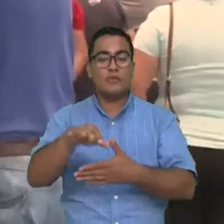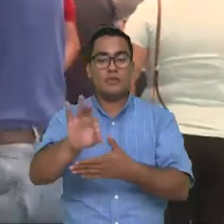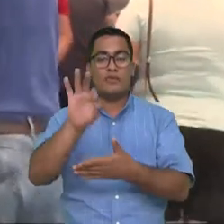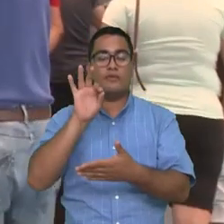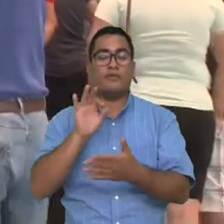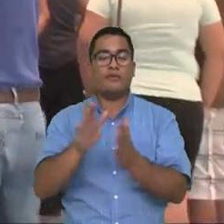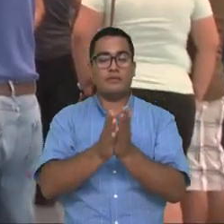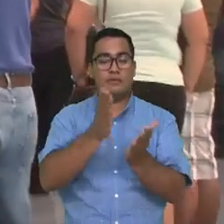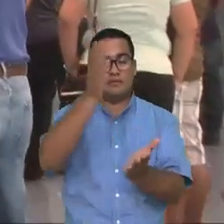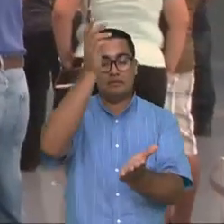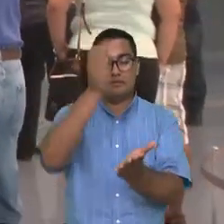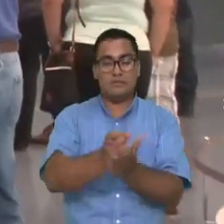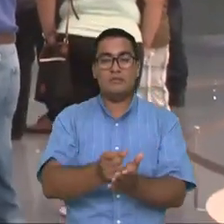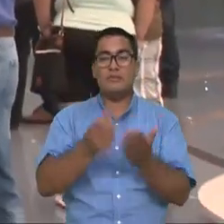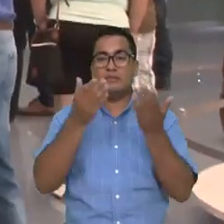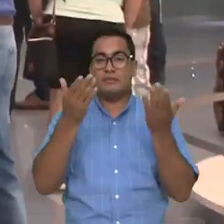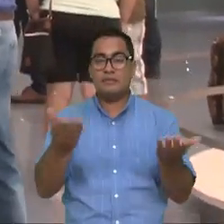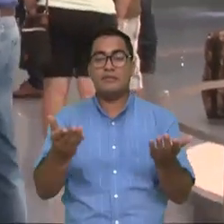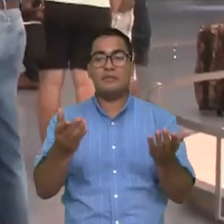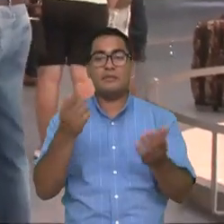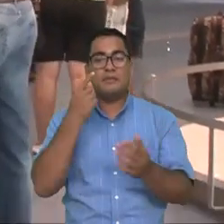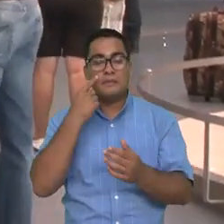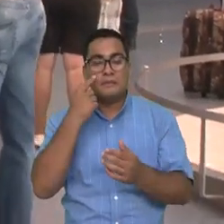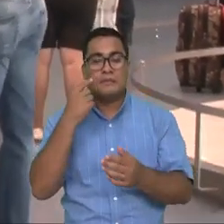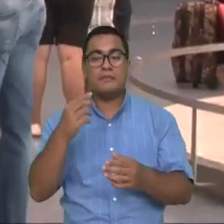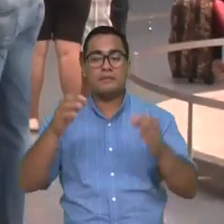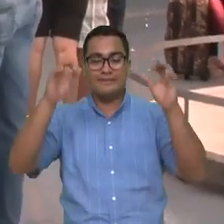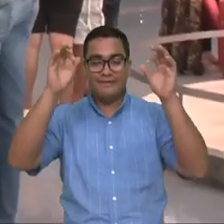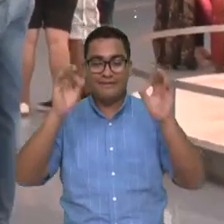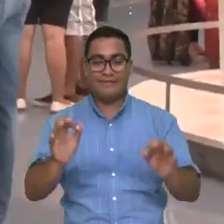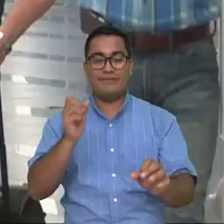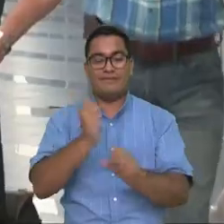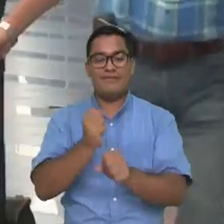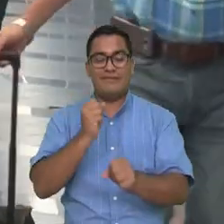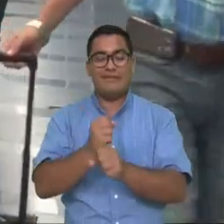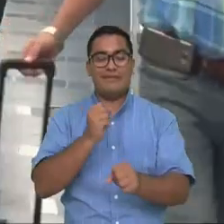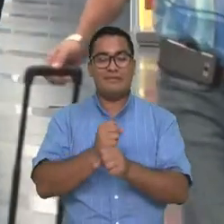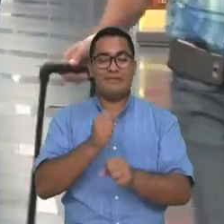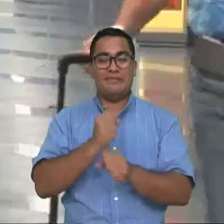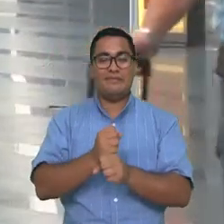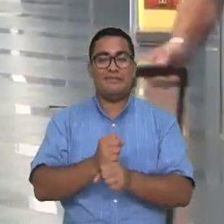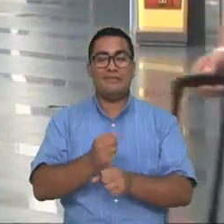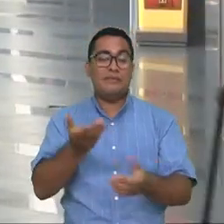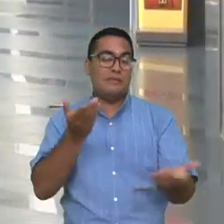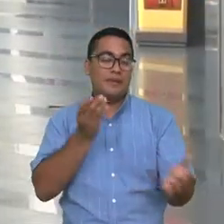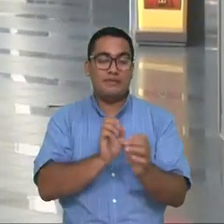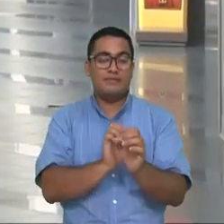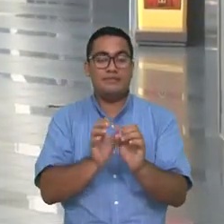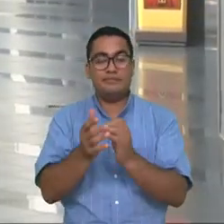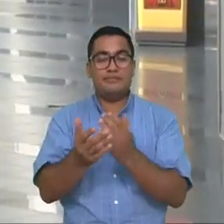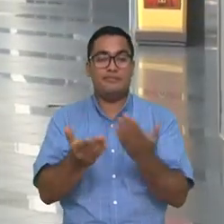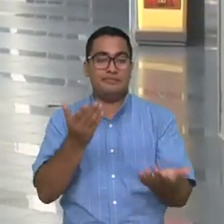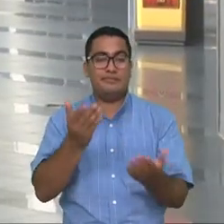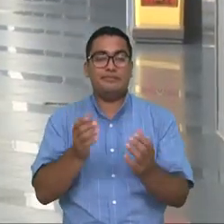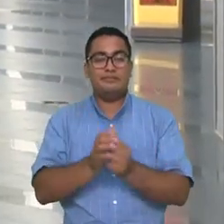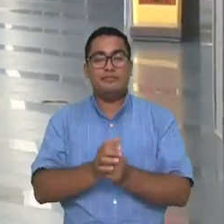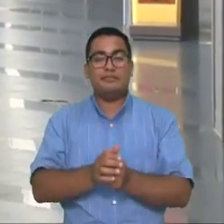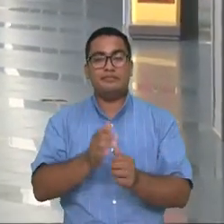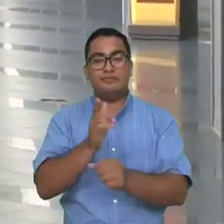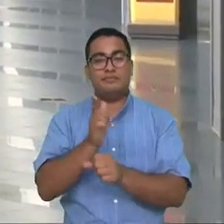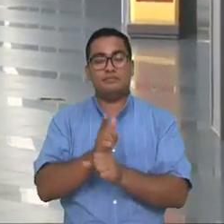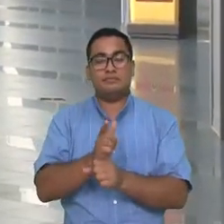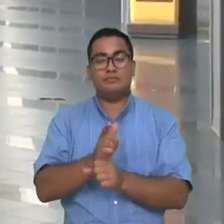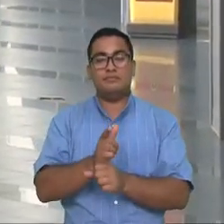trámites migratorios para constatar que se realicen las labores para registrar casos sospechosos de coronavirus. Para el